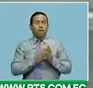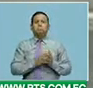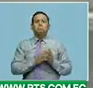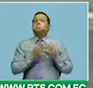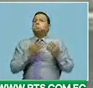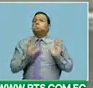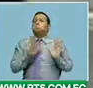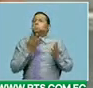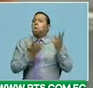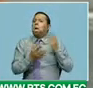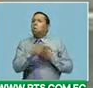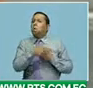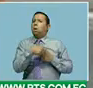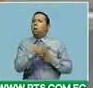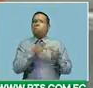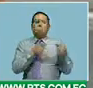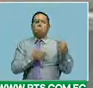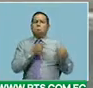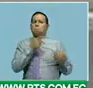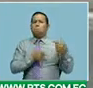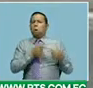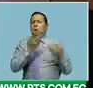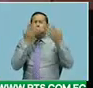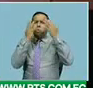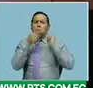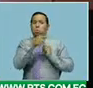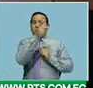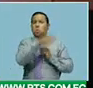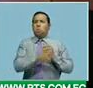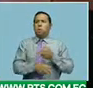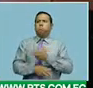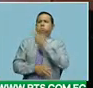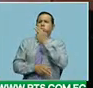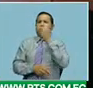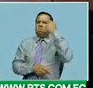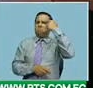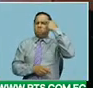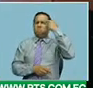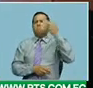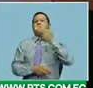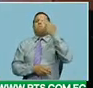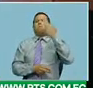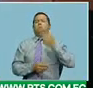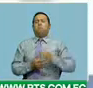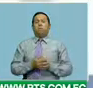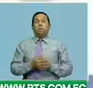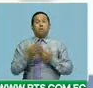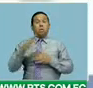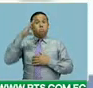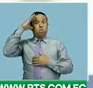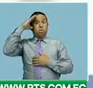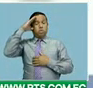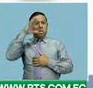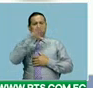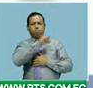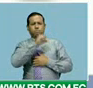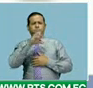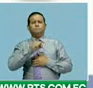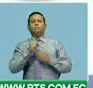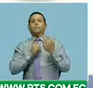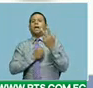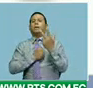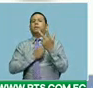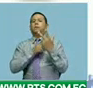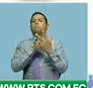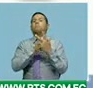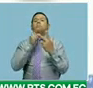tenía un tiro en la cabeza. La Policía Nacional tiene identificados a 3 sospechosos, entre ellos una mujer. Luego